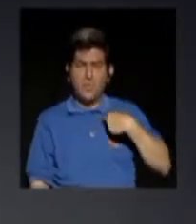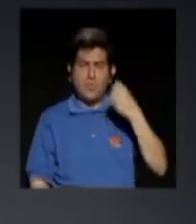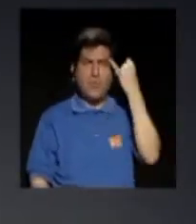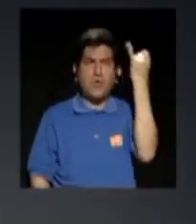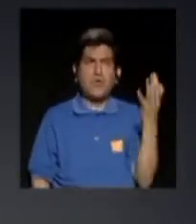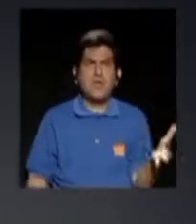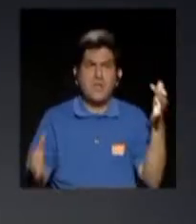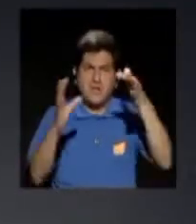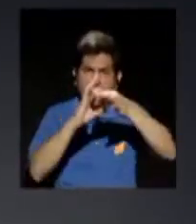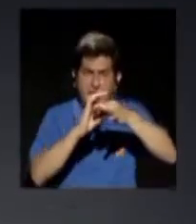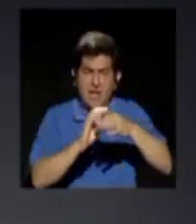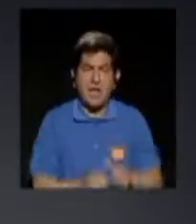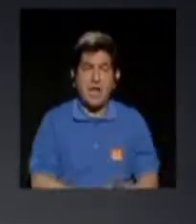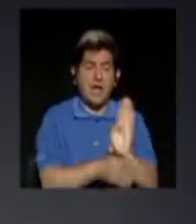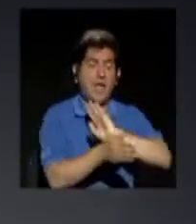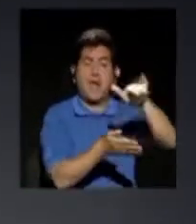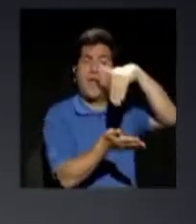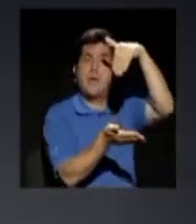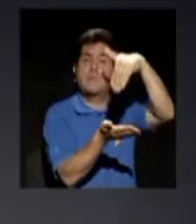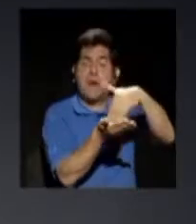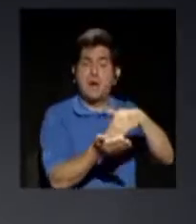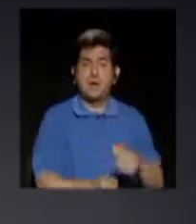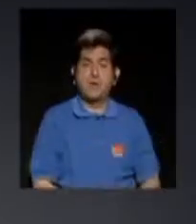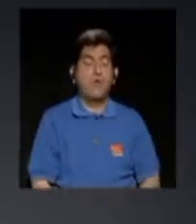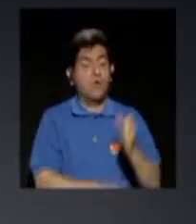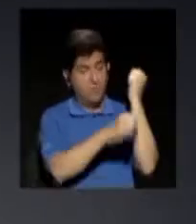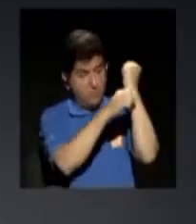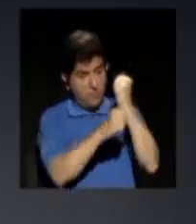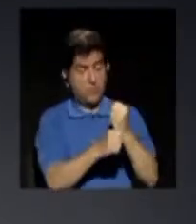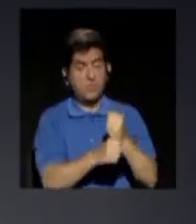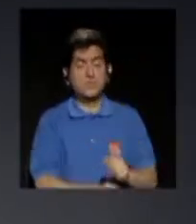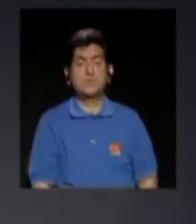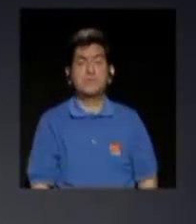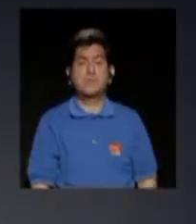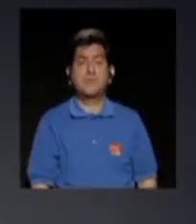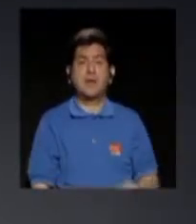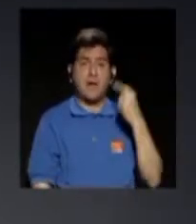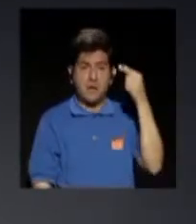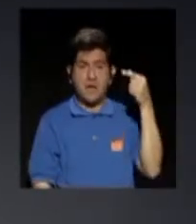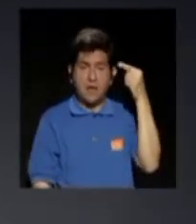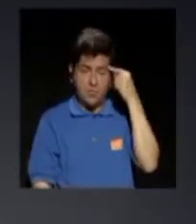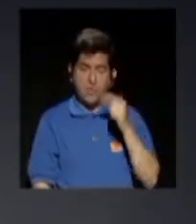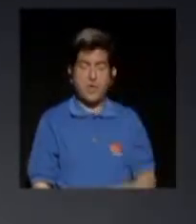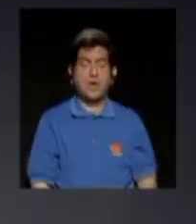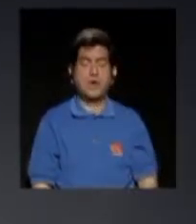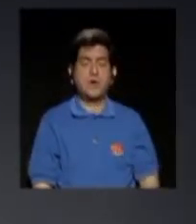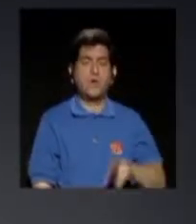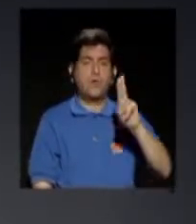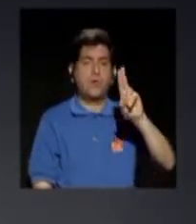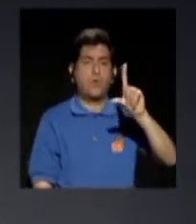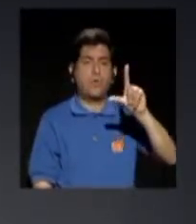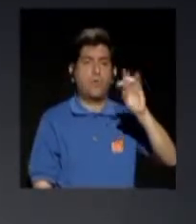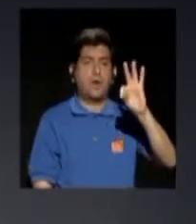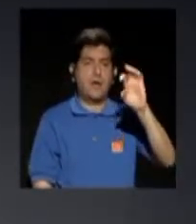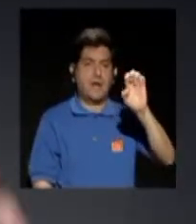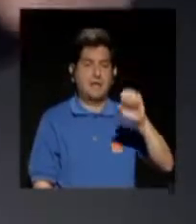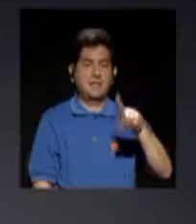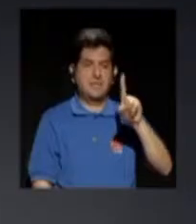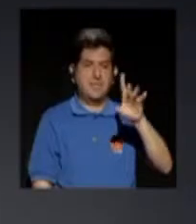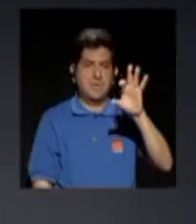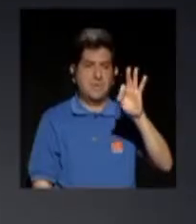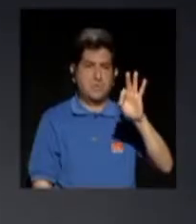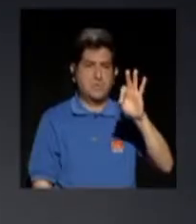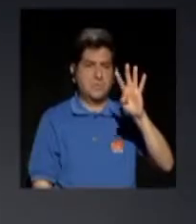más, que es el Banco Central, lo funda la administración Ulate en 1949, de manera que